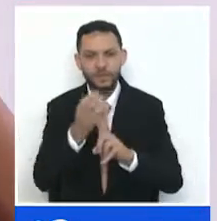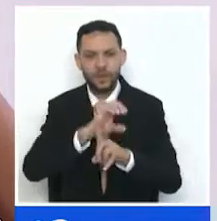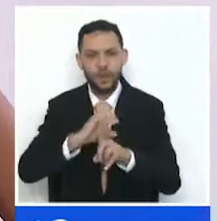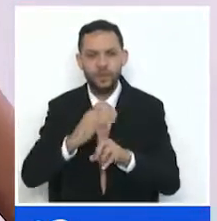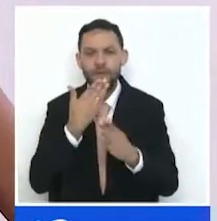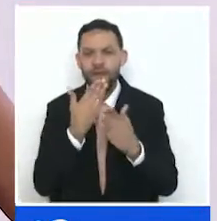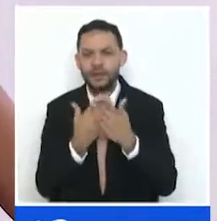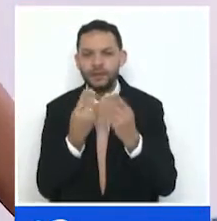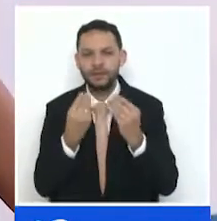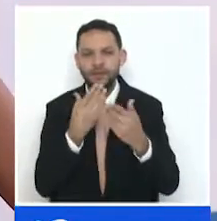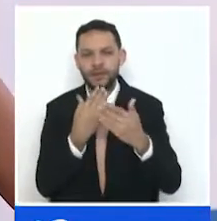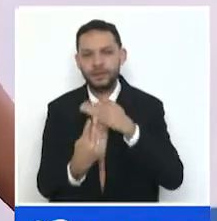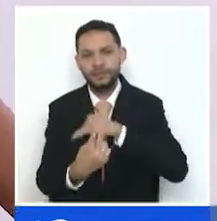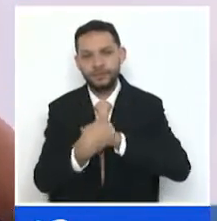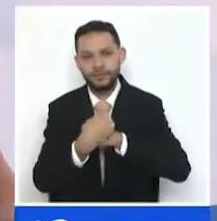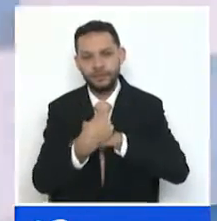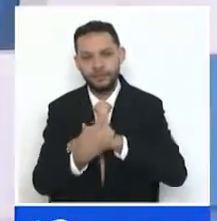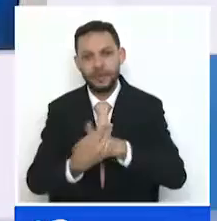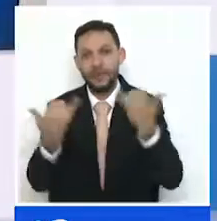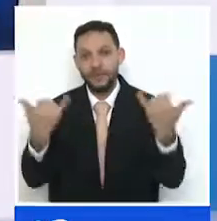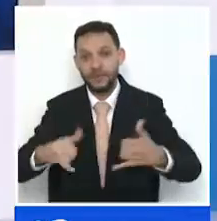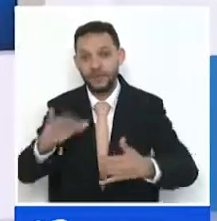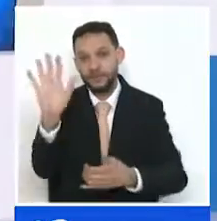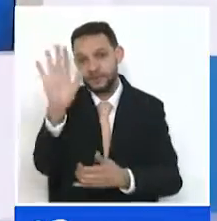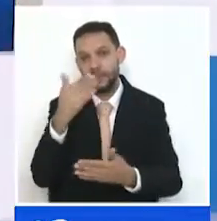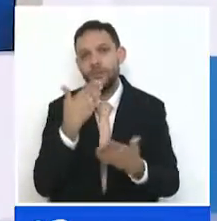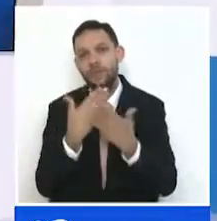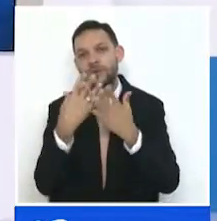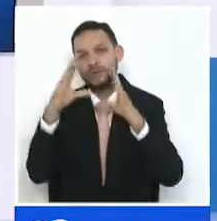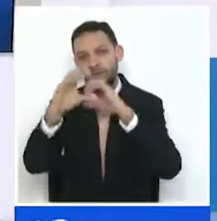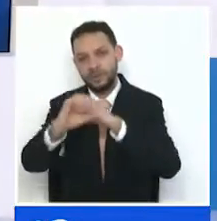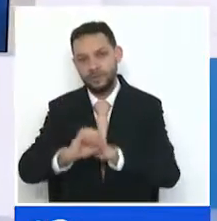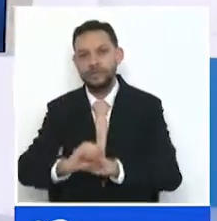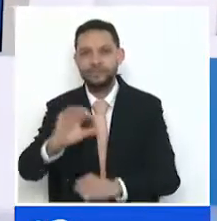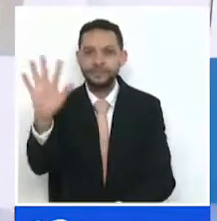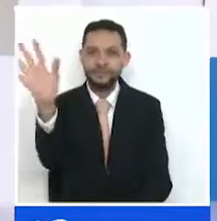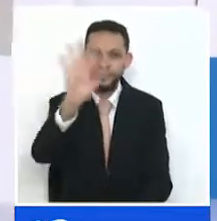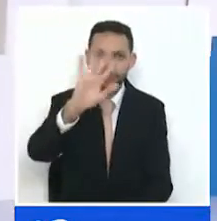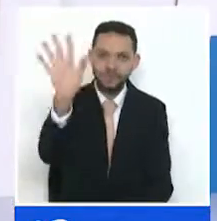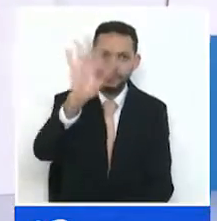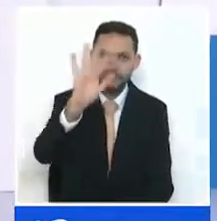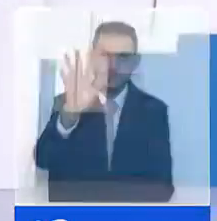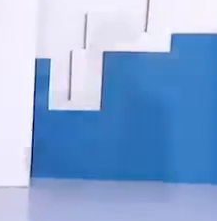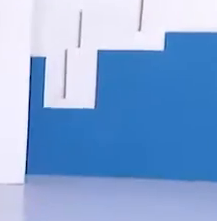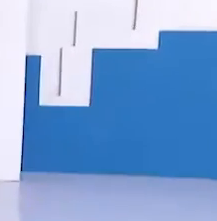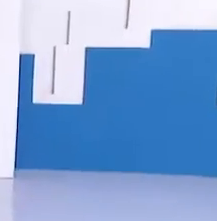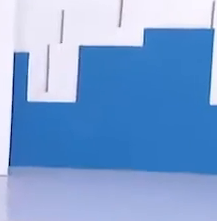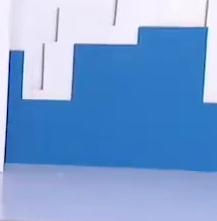Muchas gracias por habernos acompañado. Una feliz noche para todos. Que descansen.